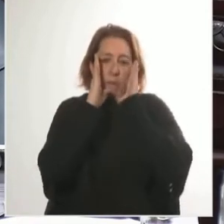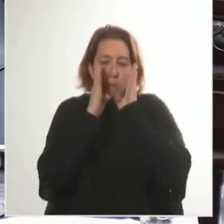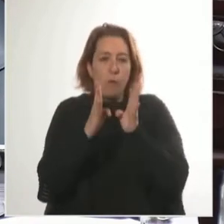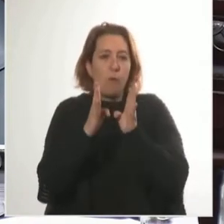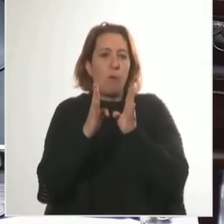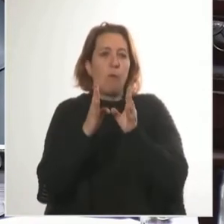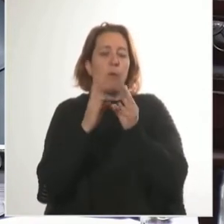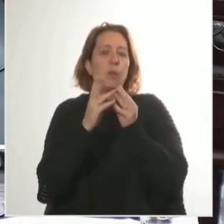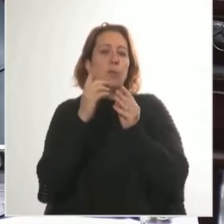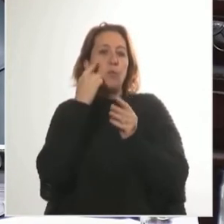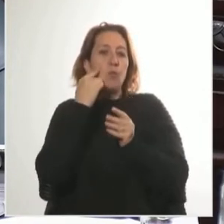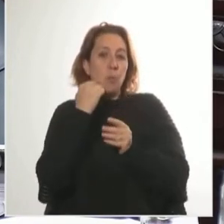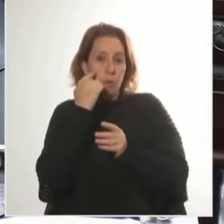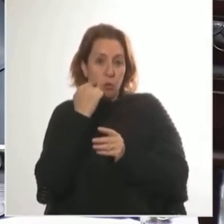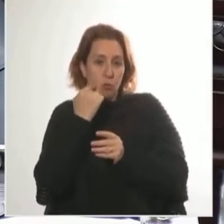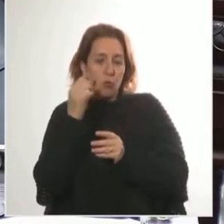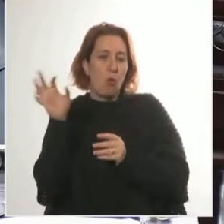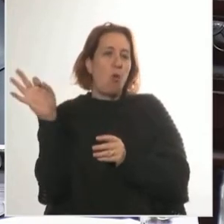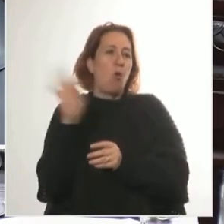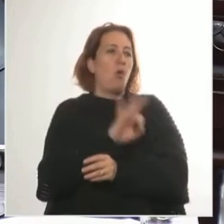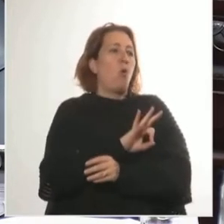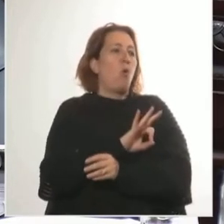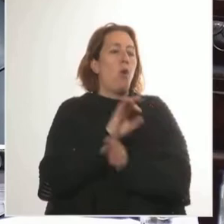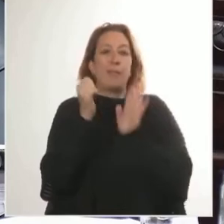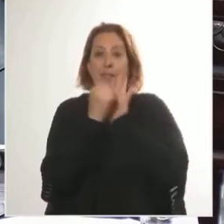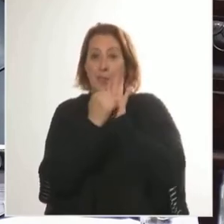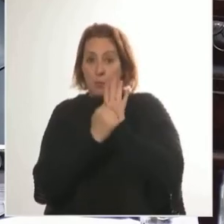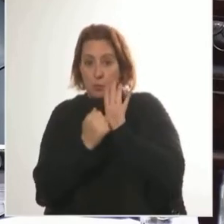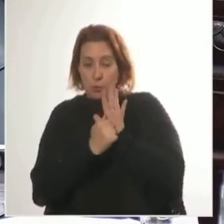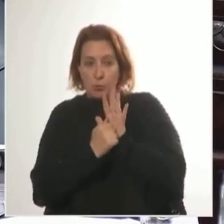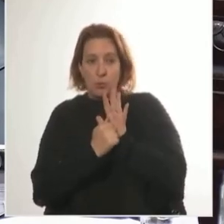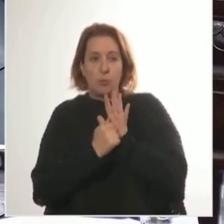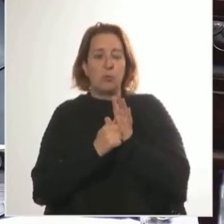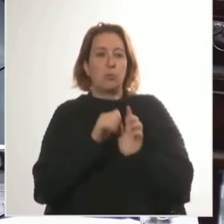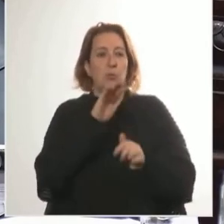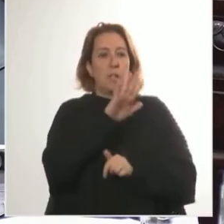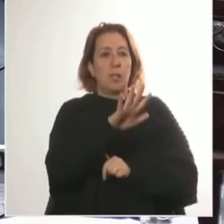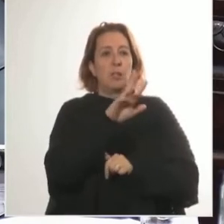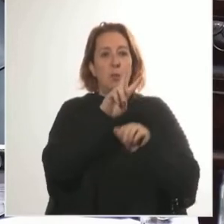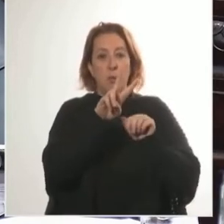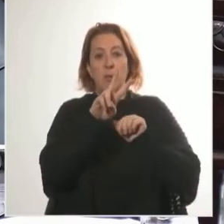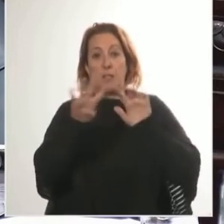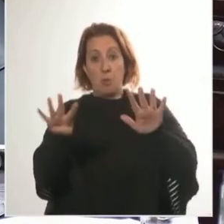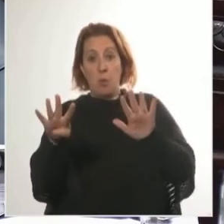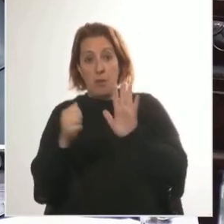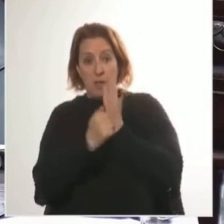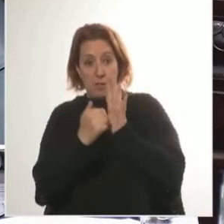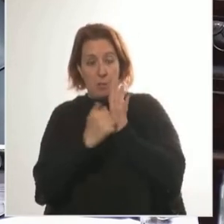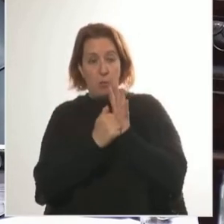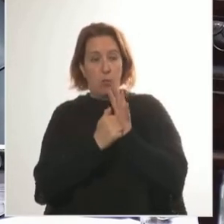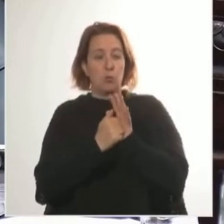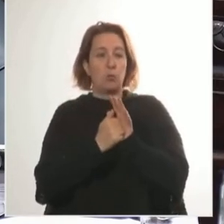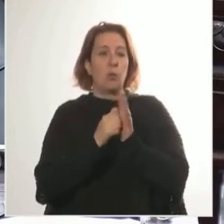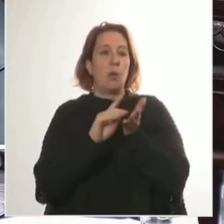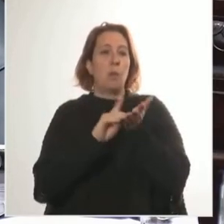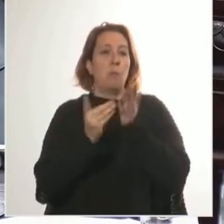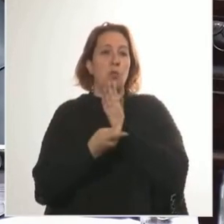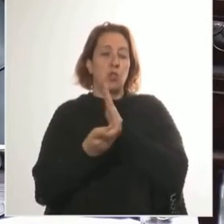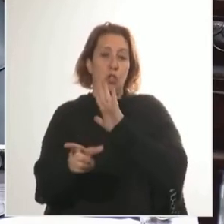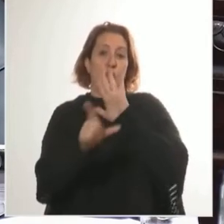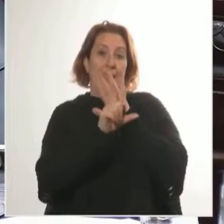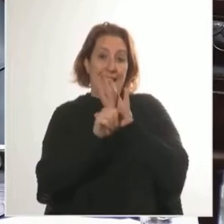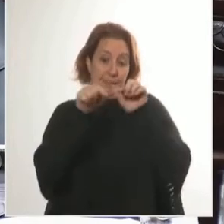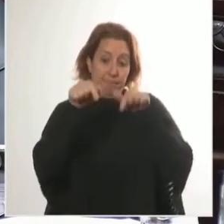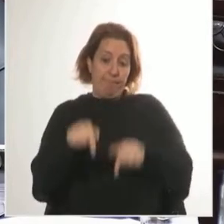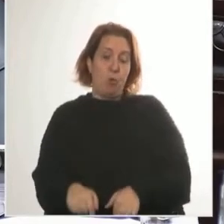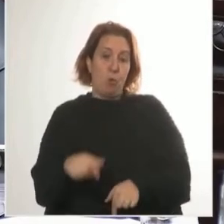de números o en la danza de artículos. Tiene 529 artículos el proyecto de ley que tenemos